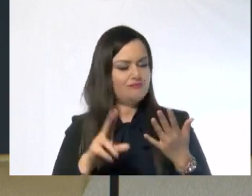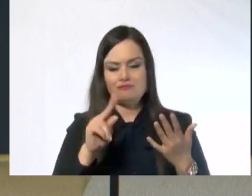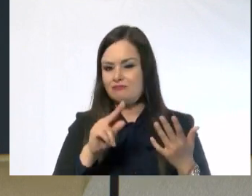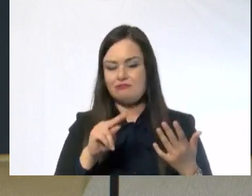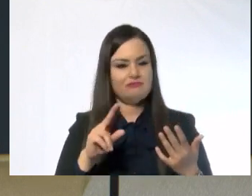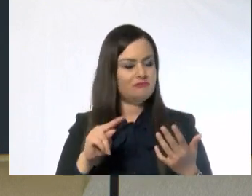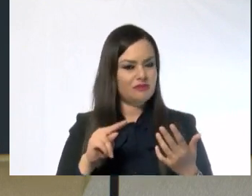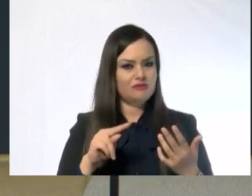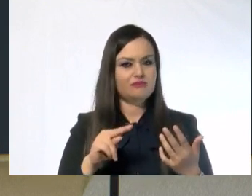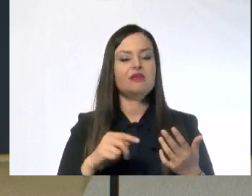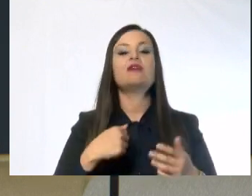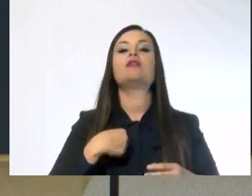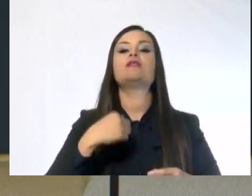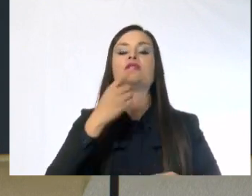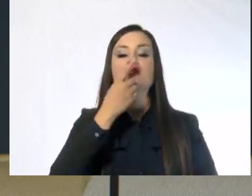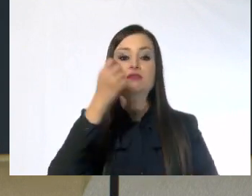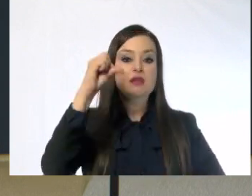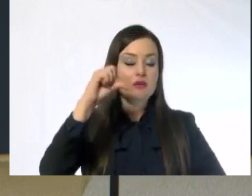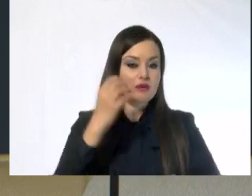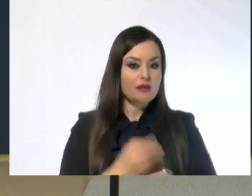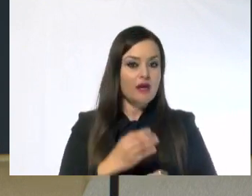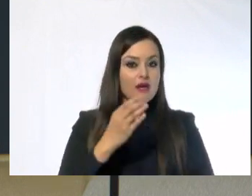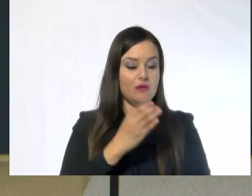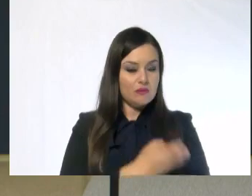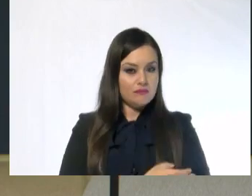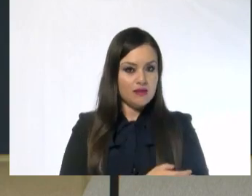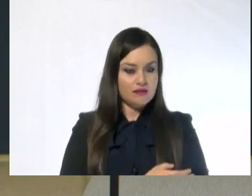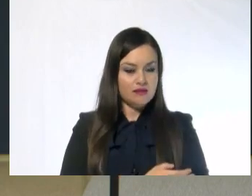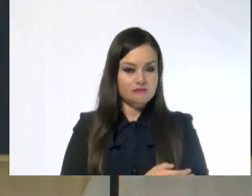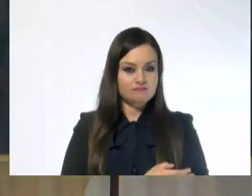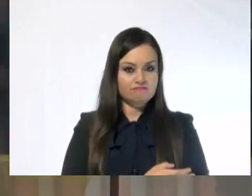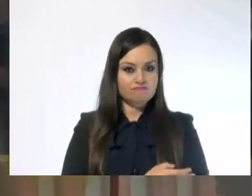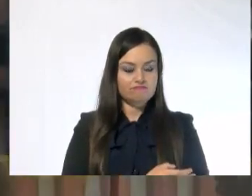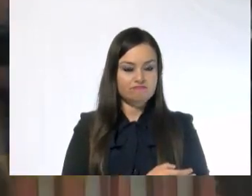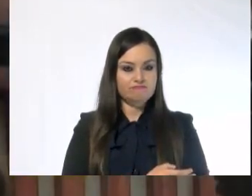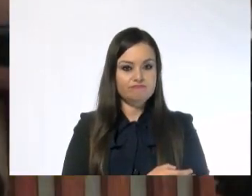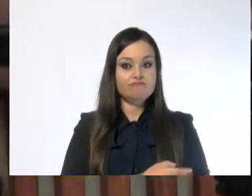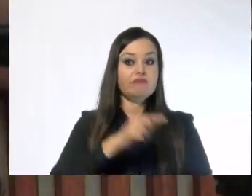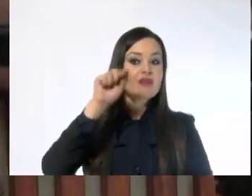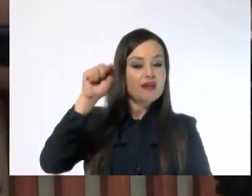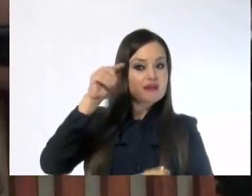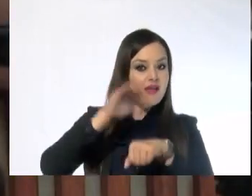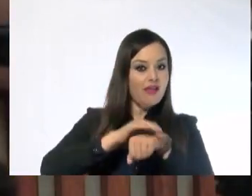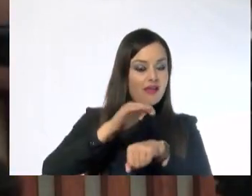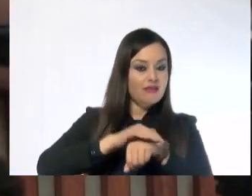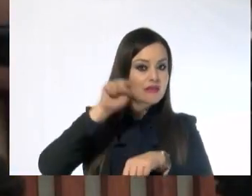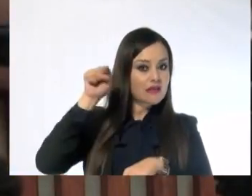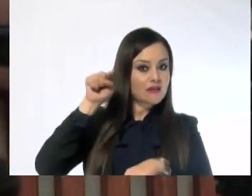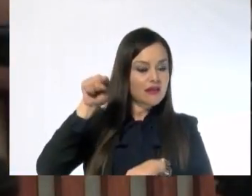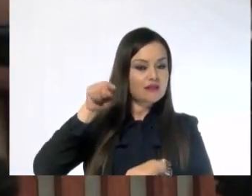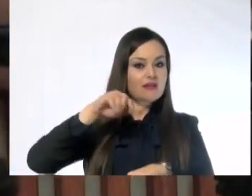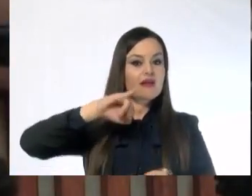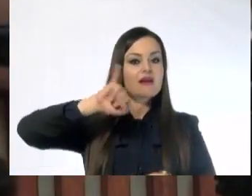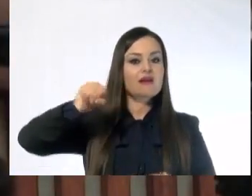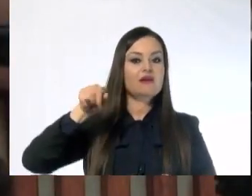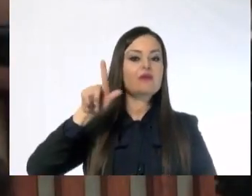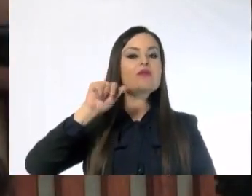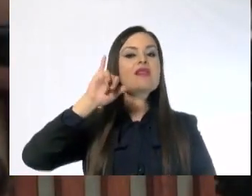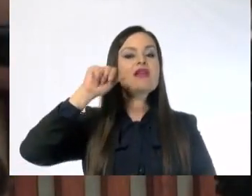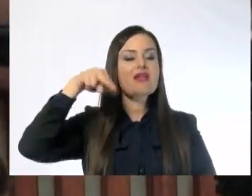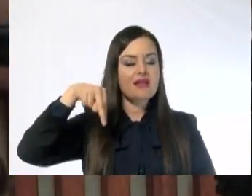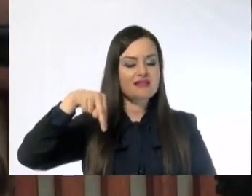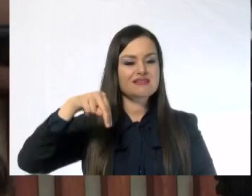les comento que hoy nos acompañan en este evento allá está nuestro amigo julián y manuel avilés